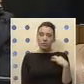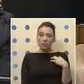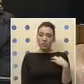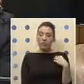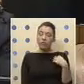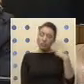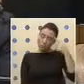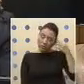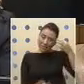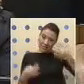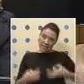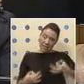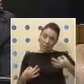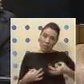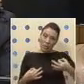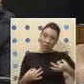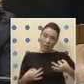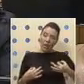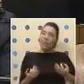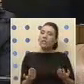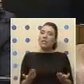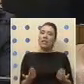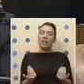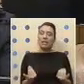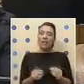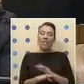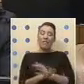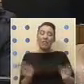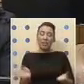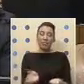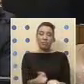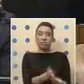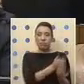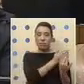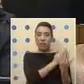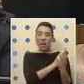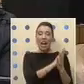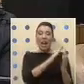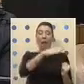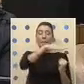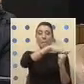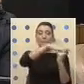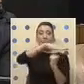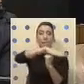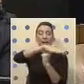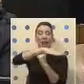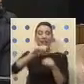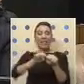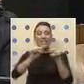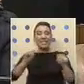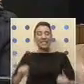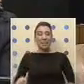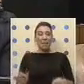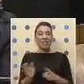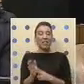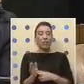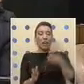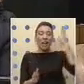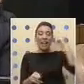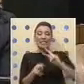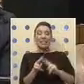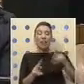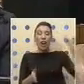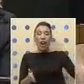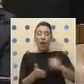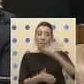la convicción de que es necesario dejar atrás los grandes pilares del sistema tributario impuesto durante la dictadura y